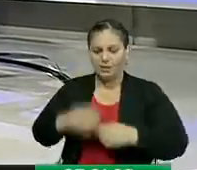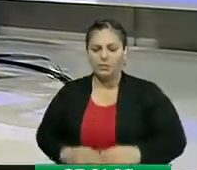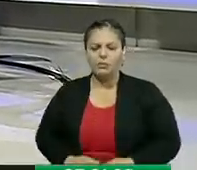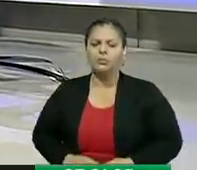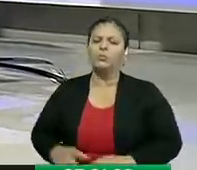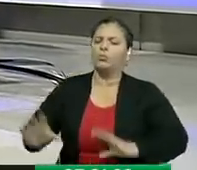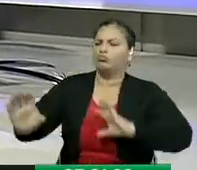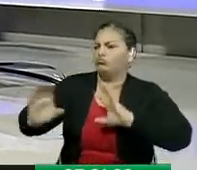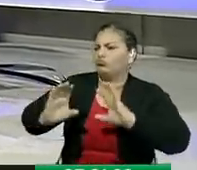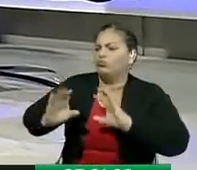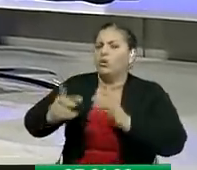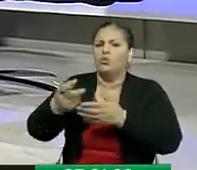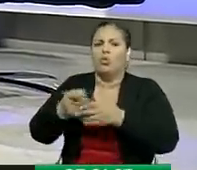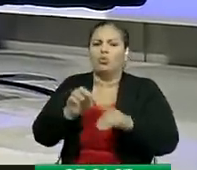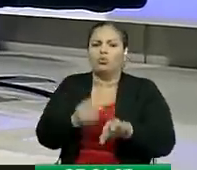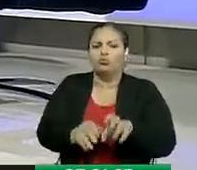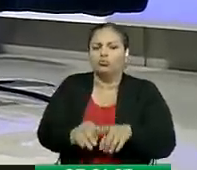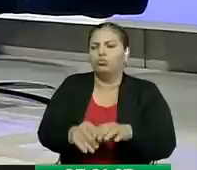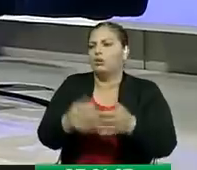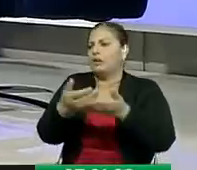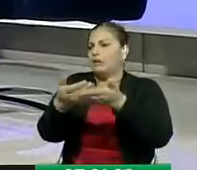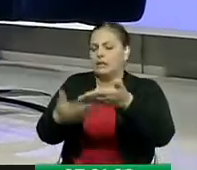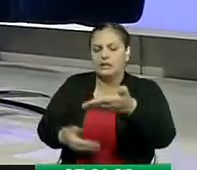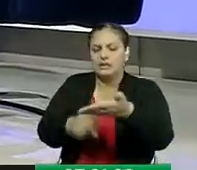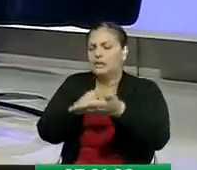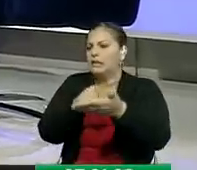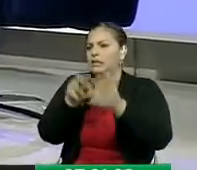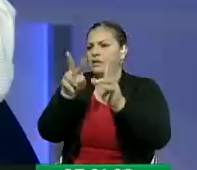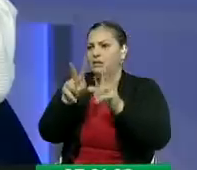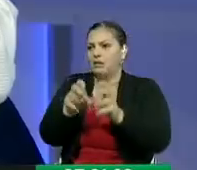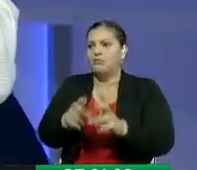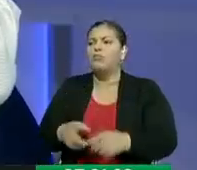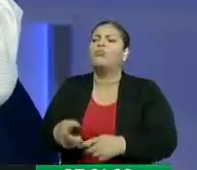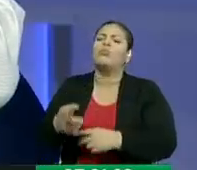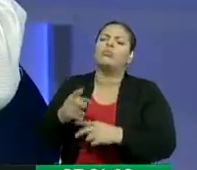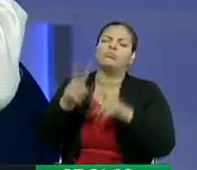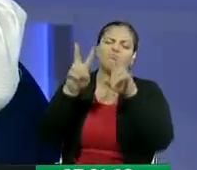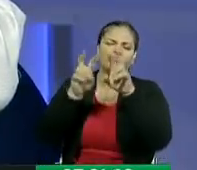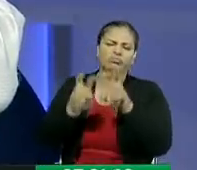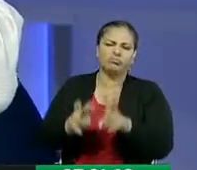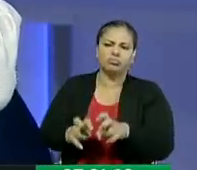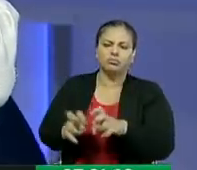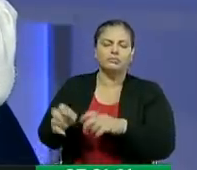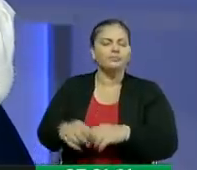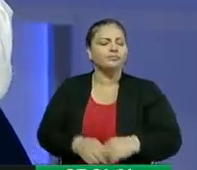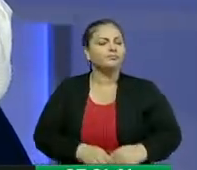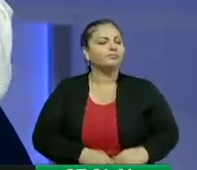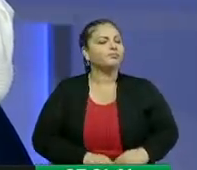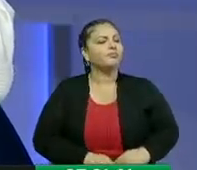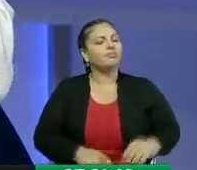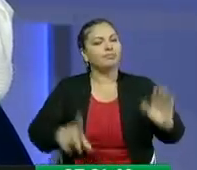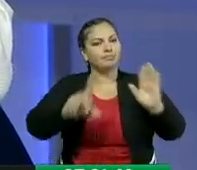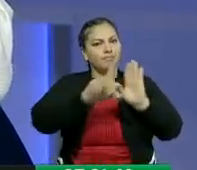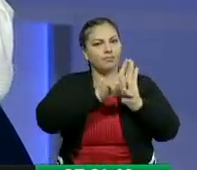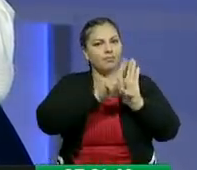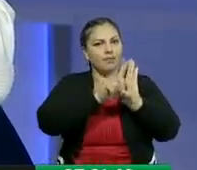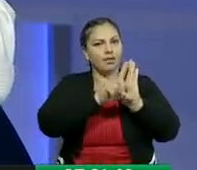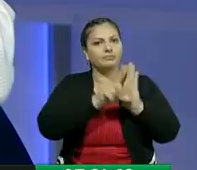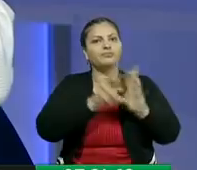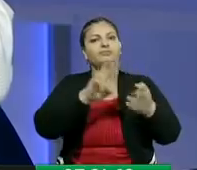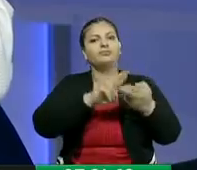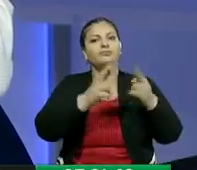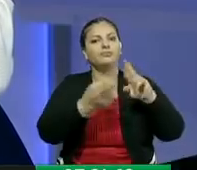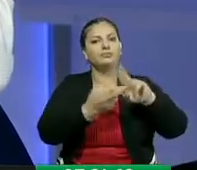controversiales y poniendo el dedo en la llaga. Sí, el tema desgraciadamente es que ahora en relación con la ley se dice que no se pueden resolver